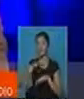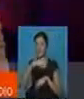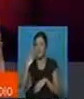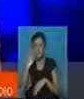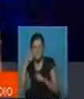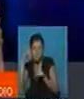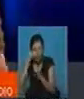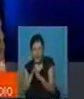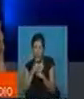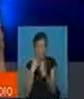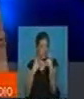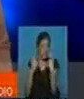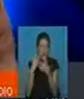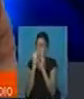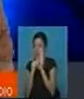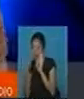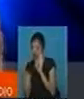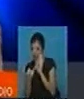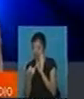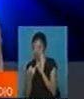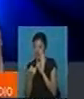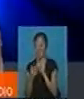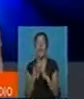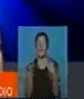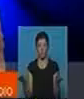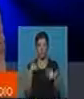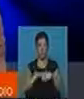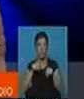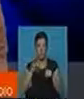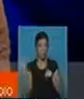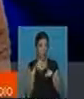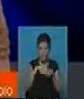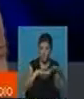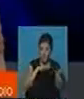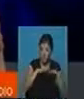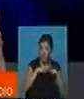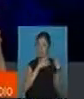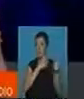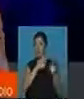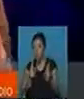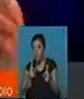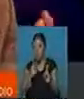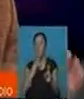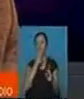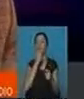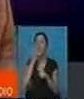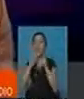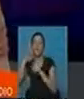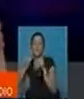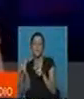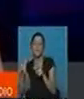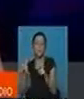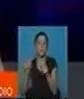menos controles, y por lo tanto todo esto sirve para aquellas personas que por distintas